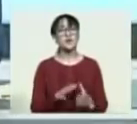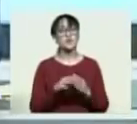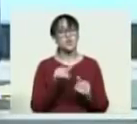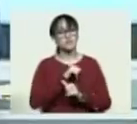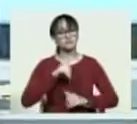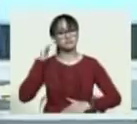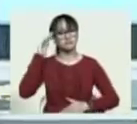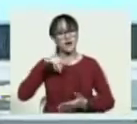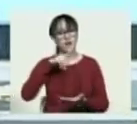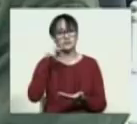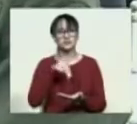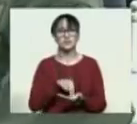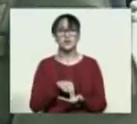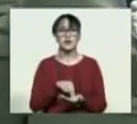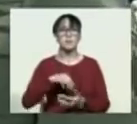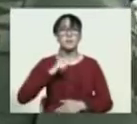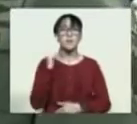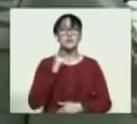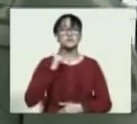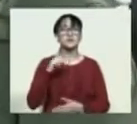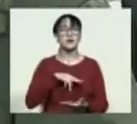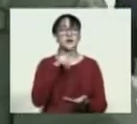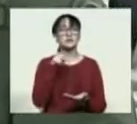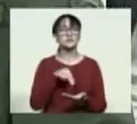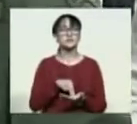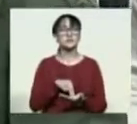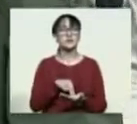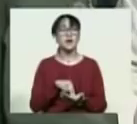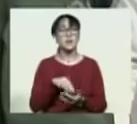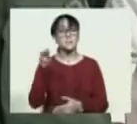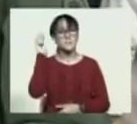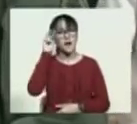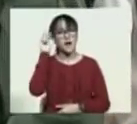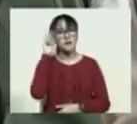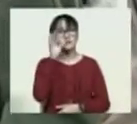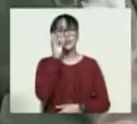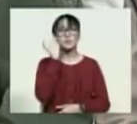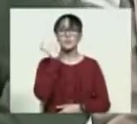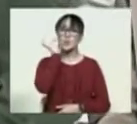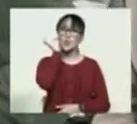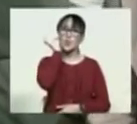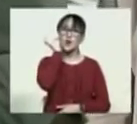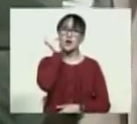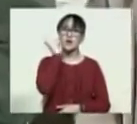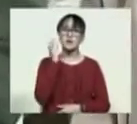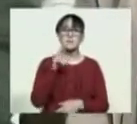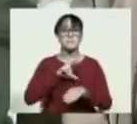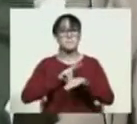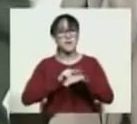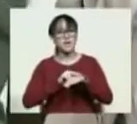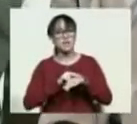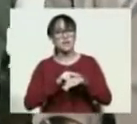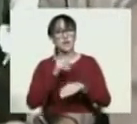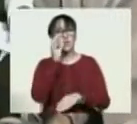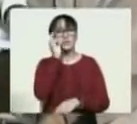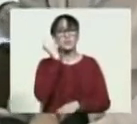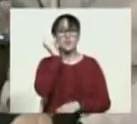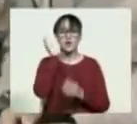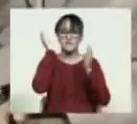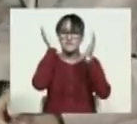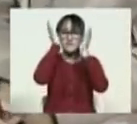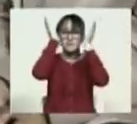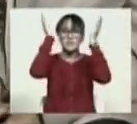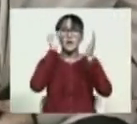Fuerza Armada Nacional, de la Policía Nacional, de los maestros y maestras, de los médicos, médicas,